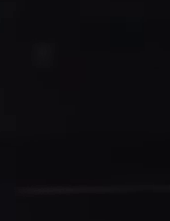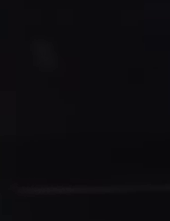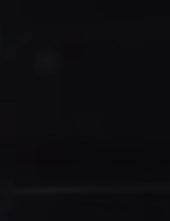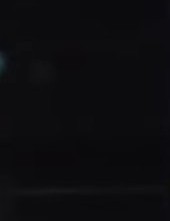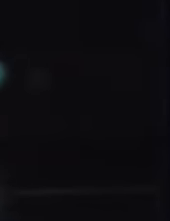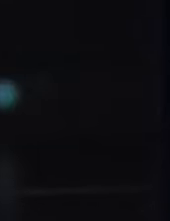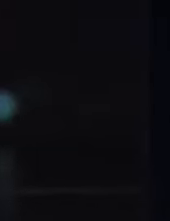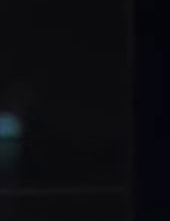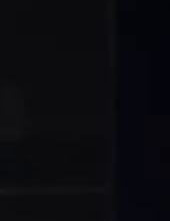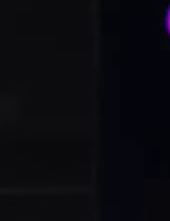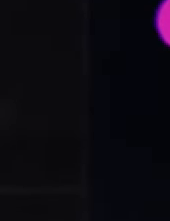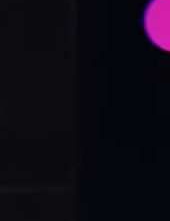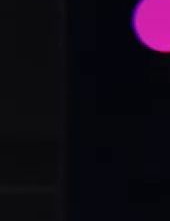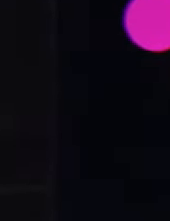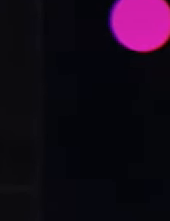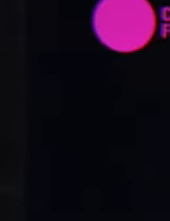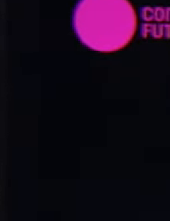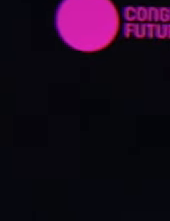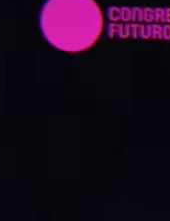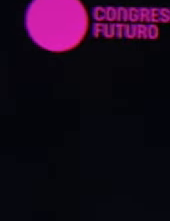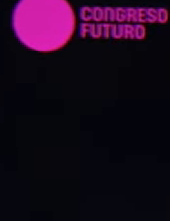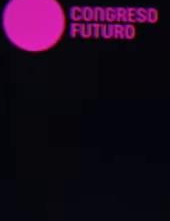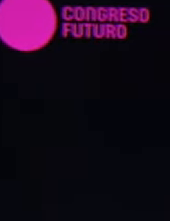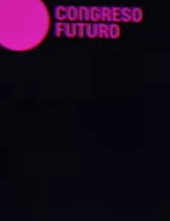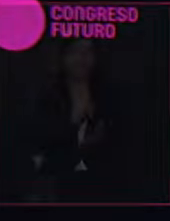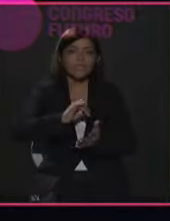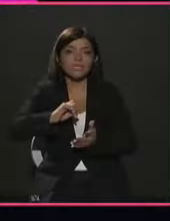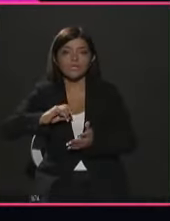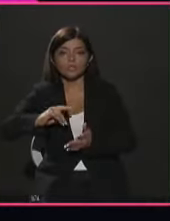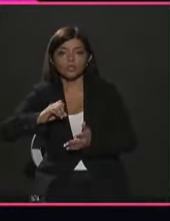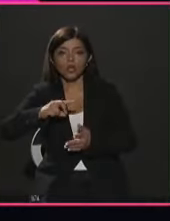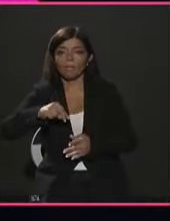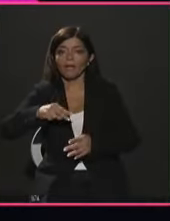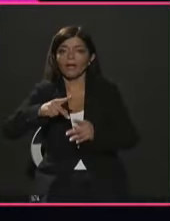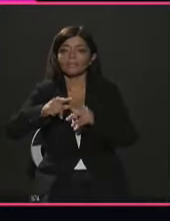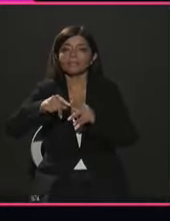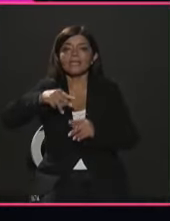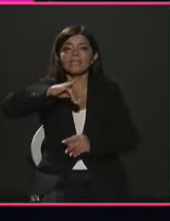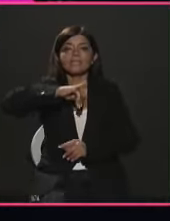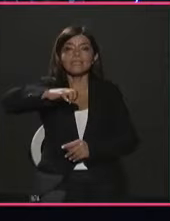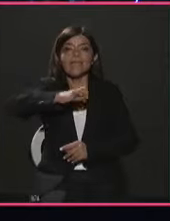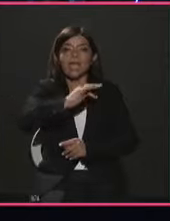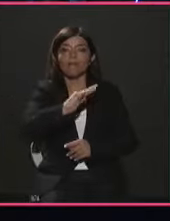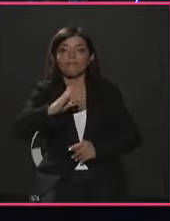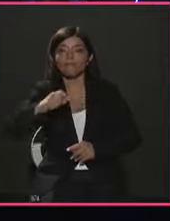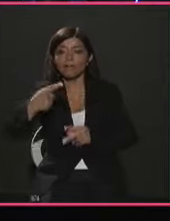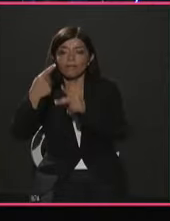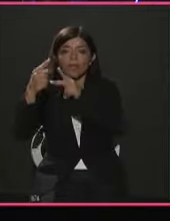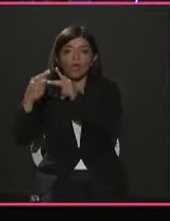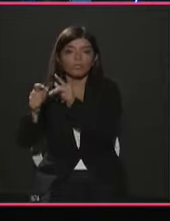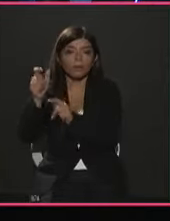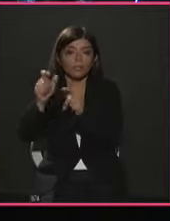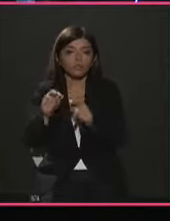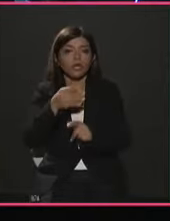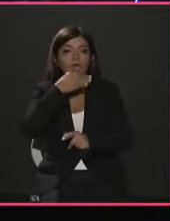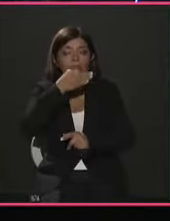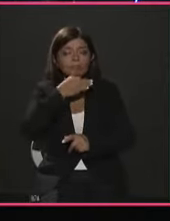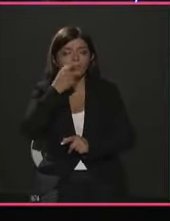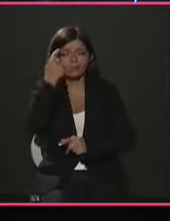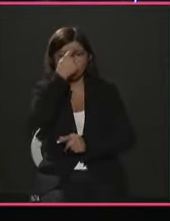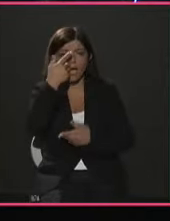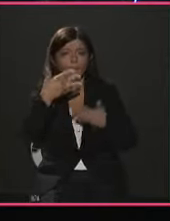importantes de como el y jeffre hton y muchos más han expresado sus